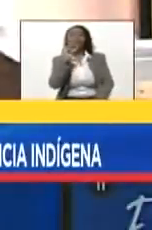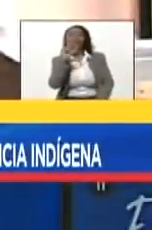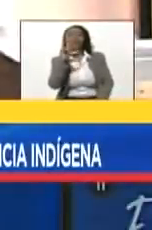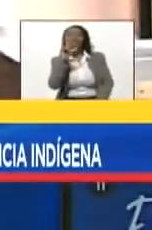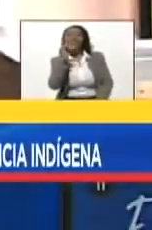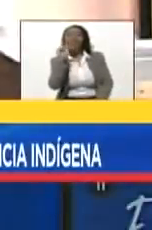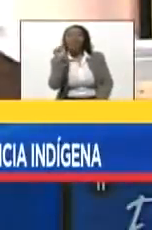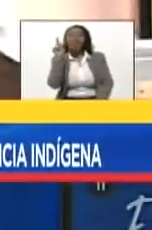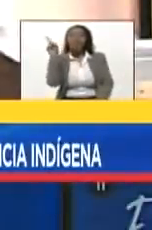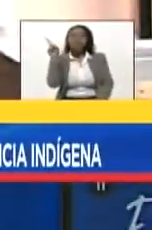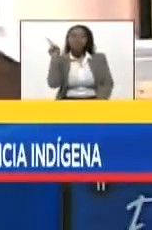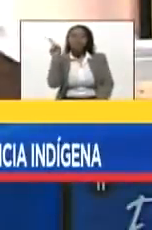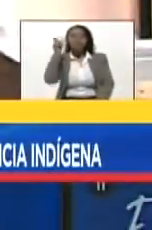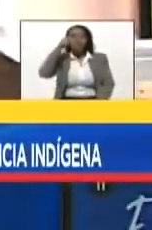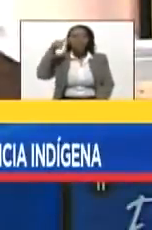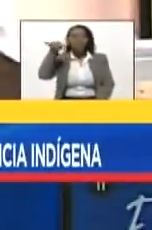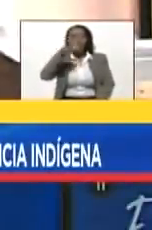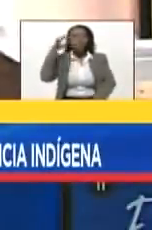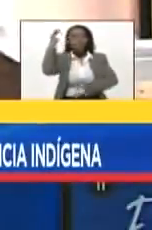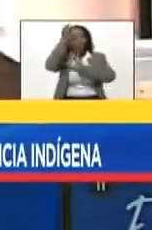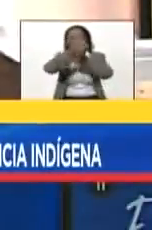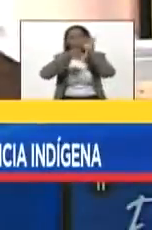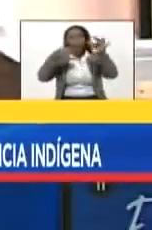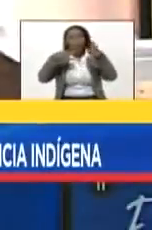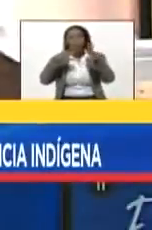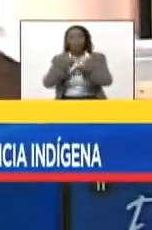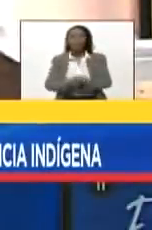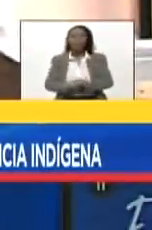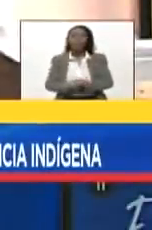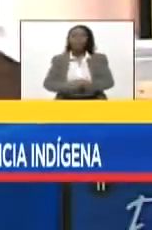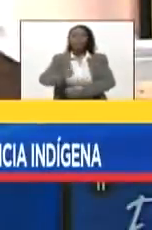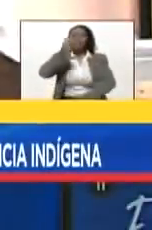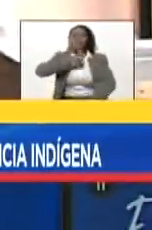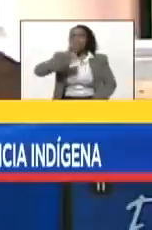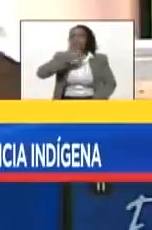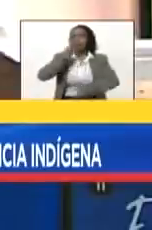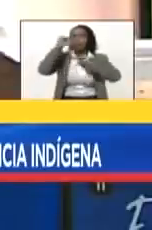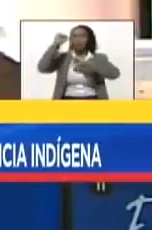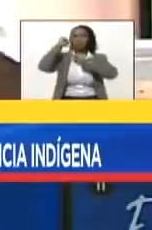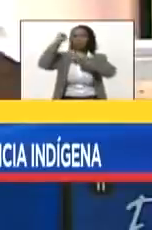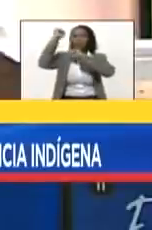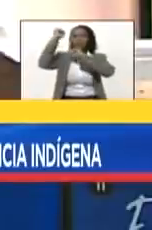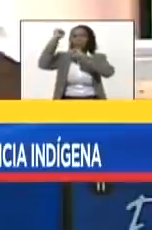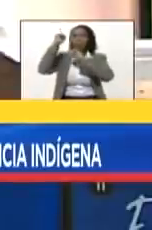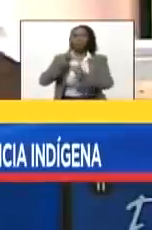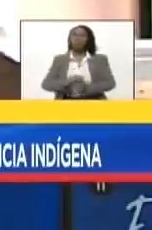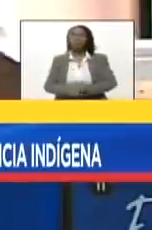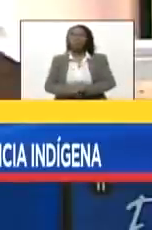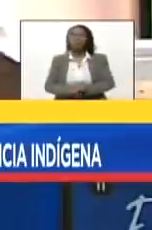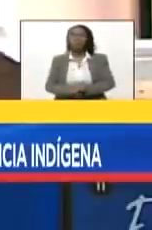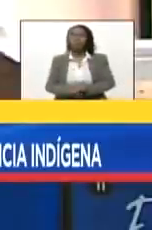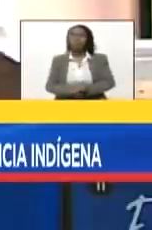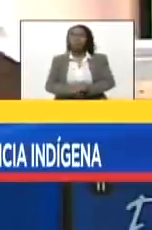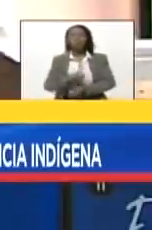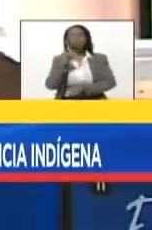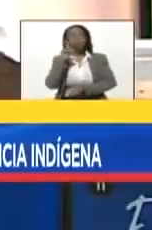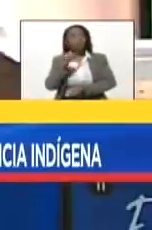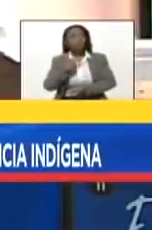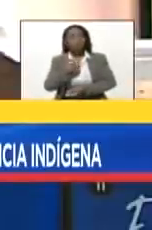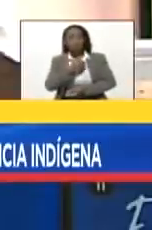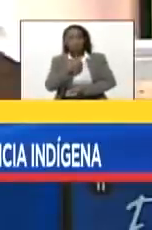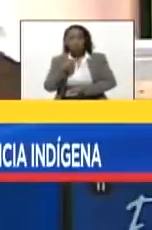de Píritu, del pueblo cumanagoto, resistente y victorioso. También